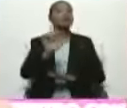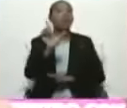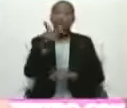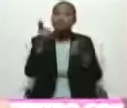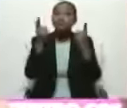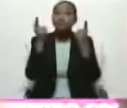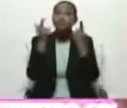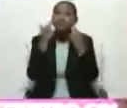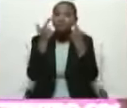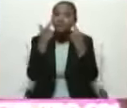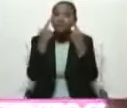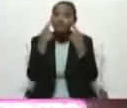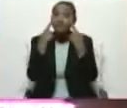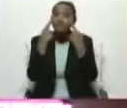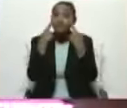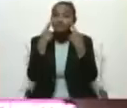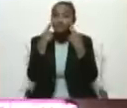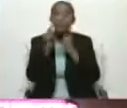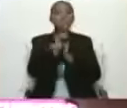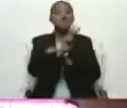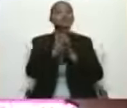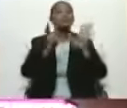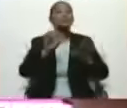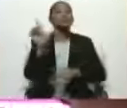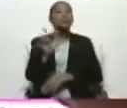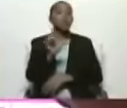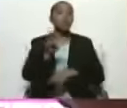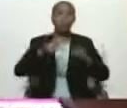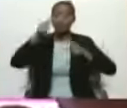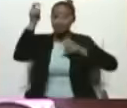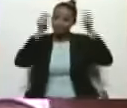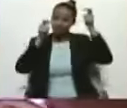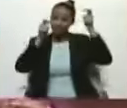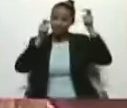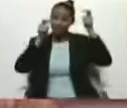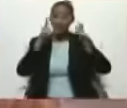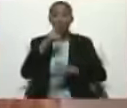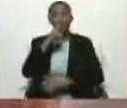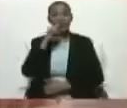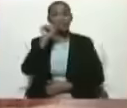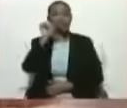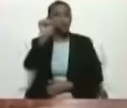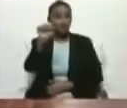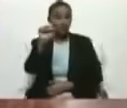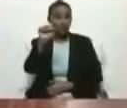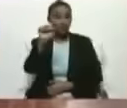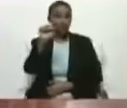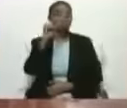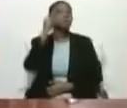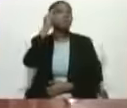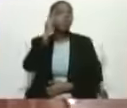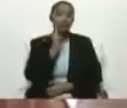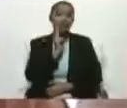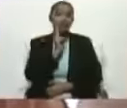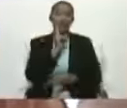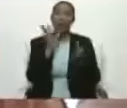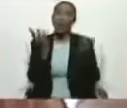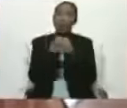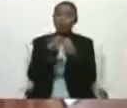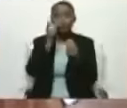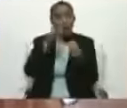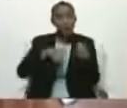escúcheme, con Chávez, con Nicolás, con Bolívar, junto al